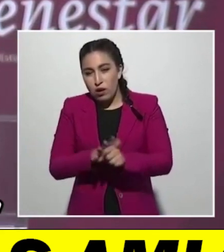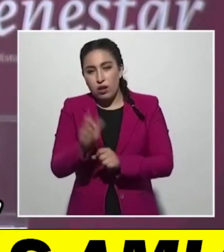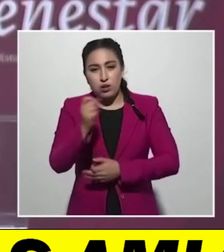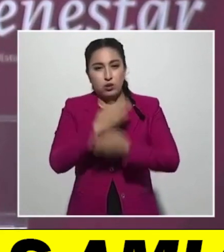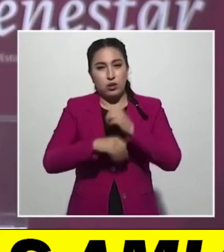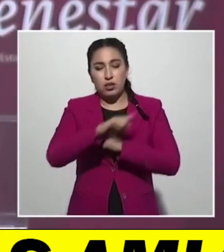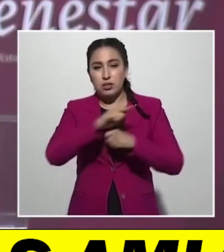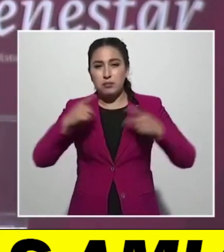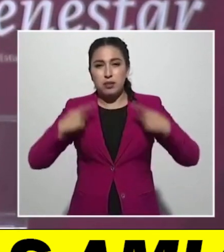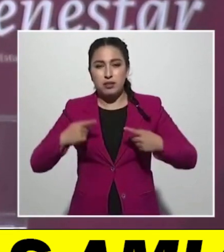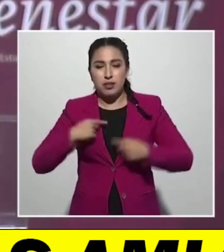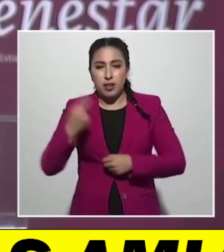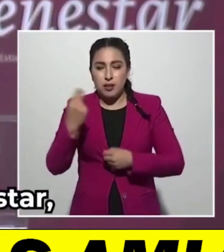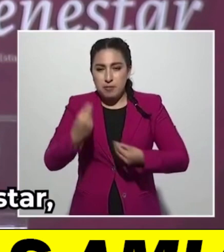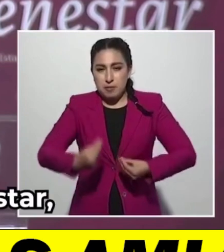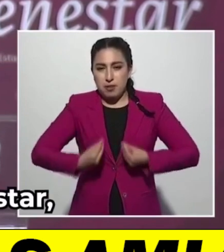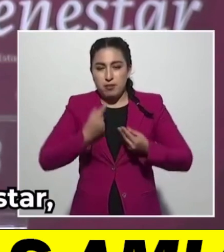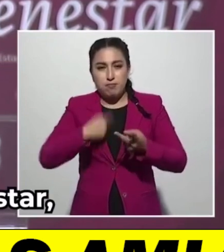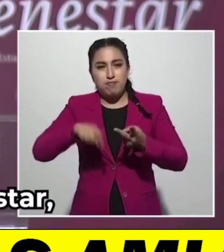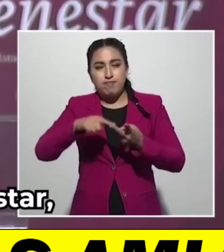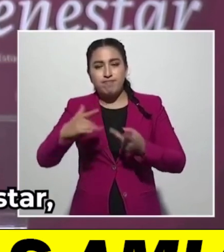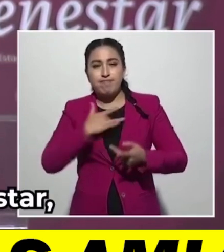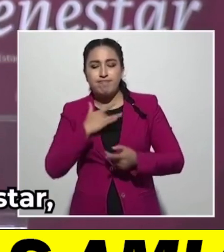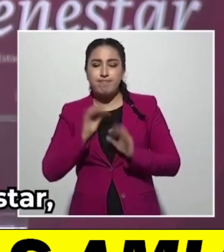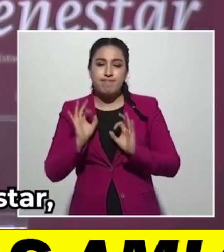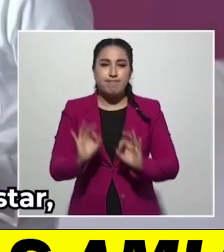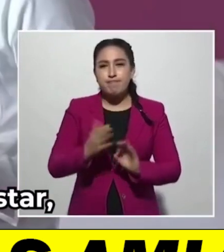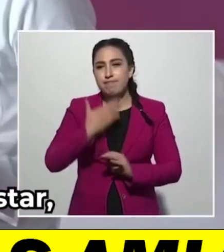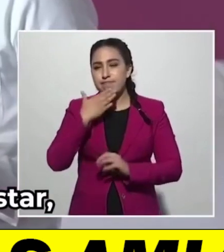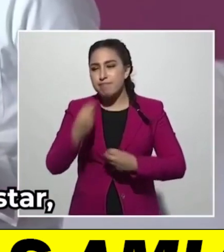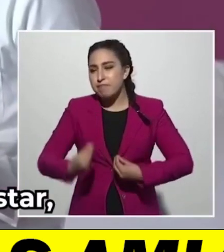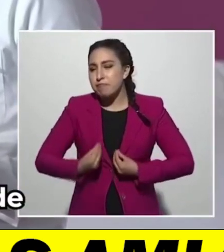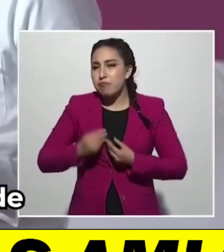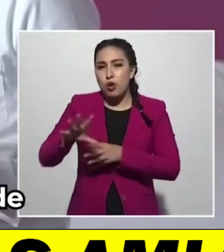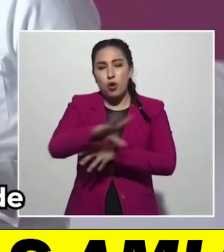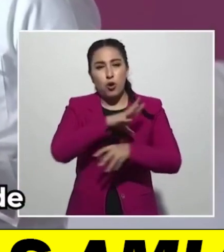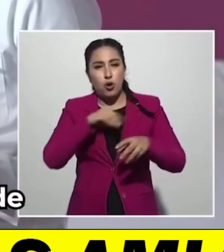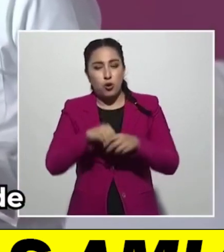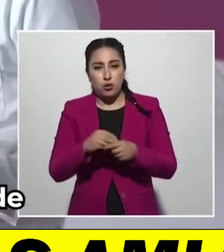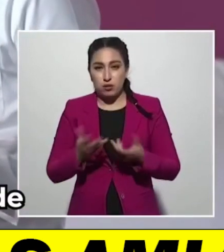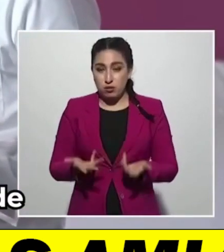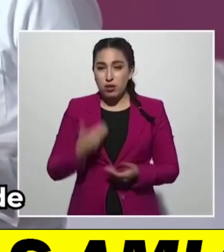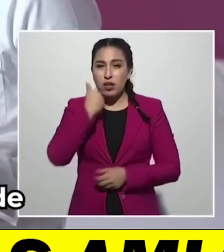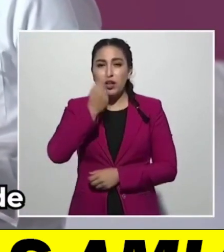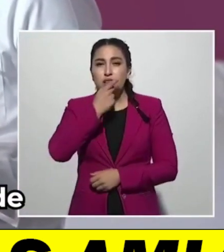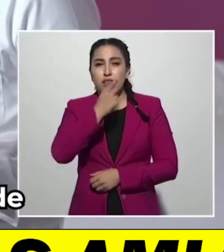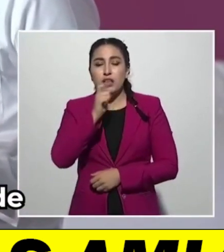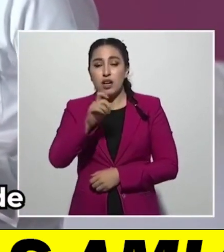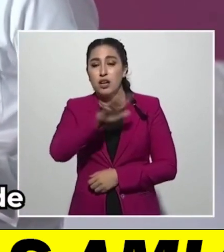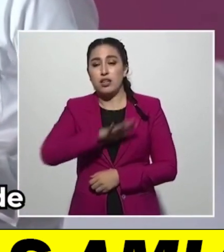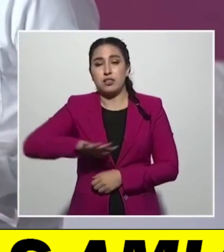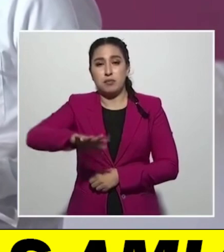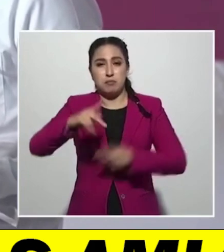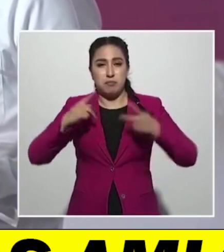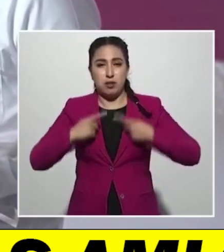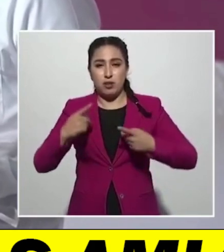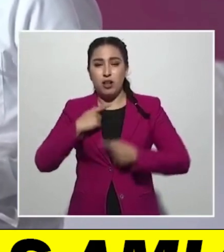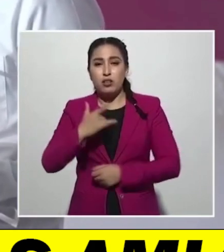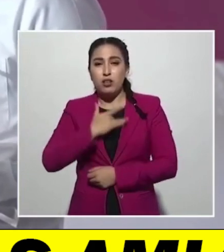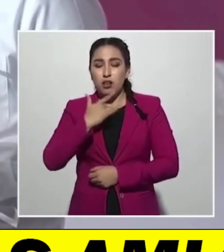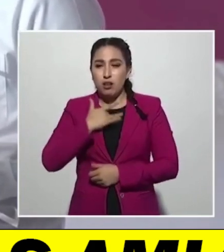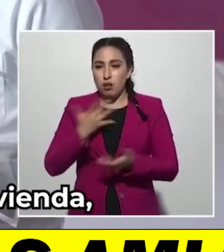todos vivan, disfruten y gocen un verdadero estado de bienestar. Es decir, un entorno en donde